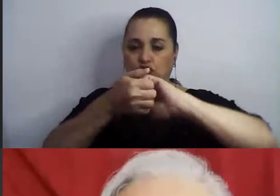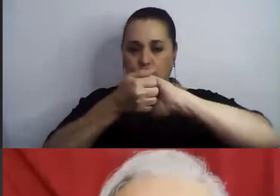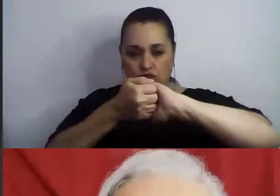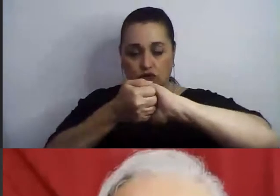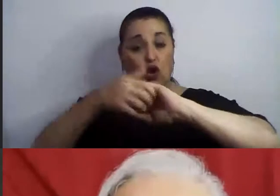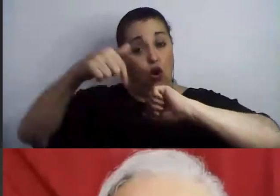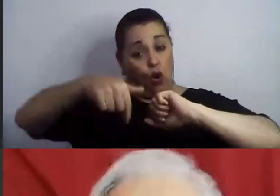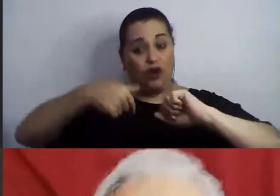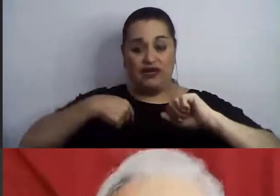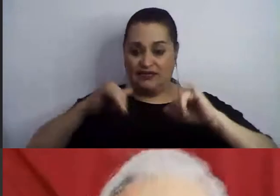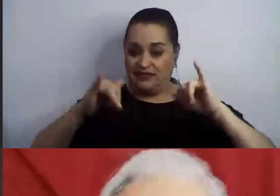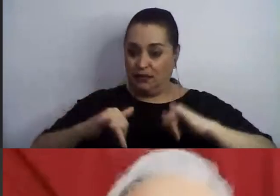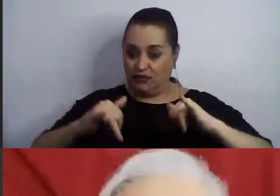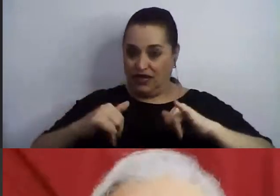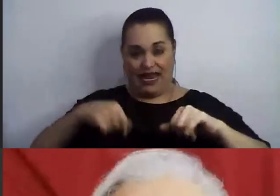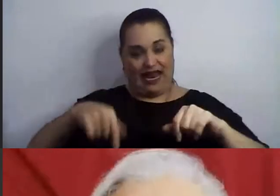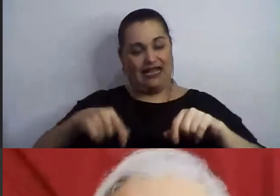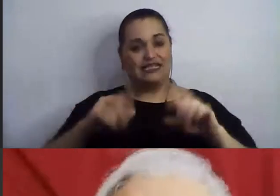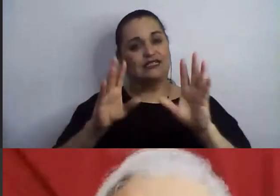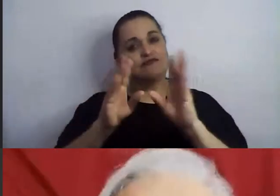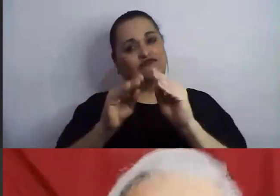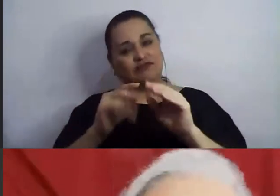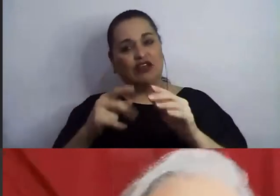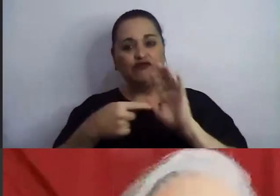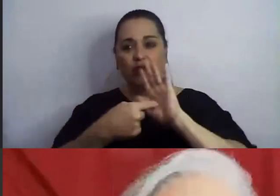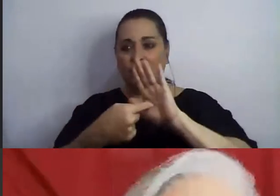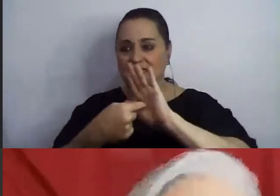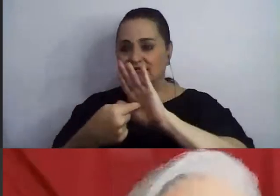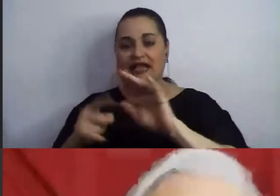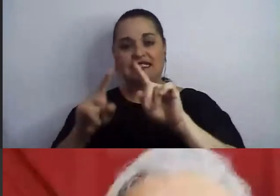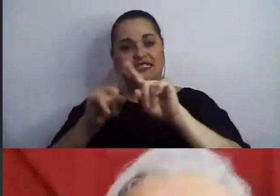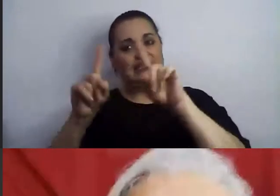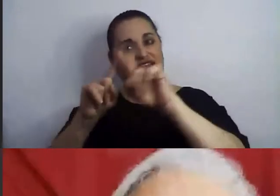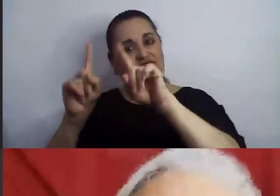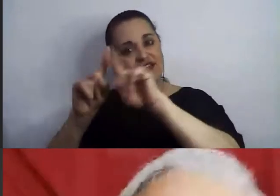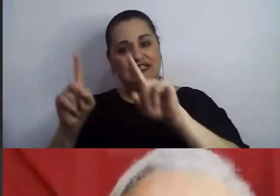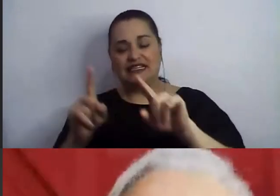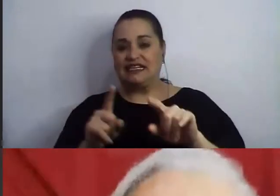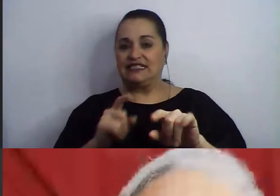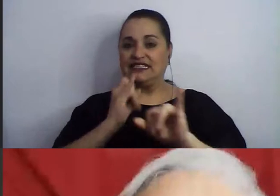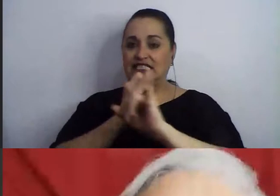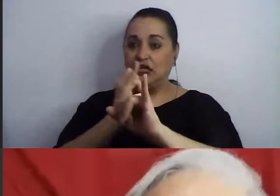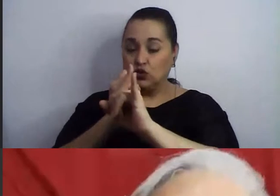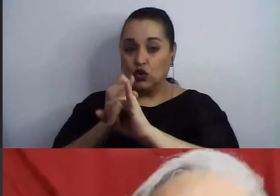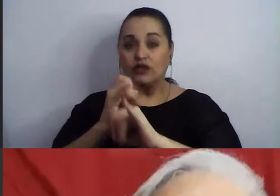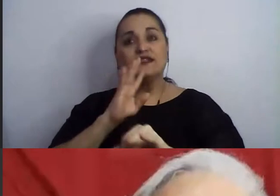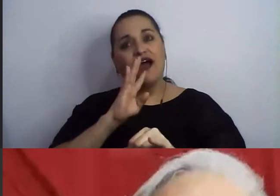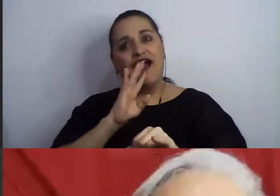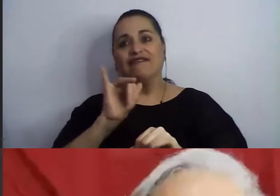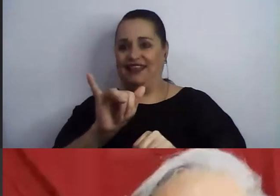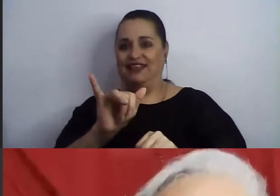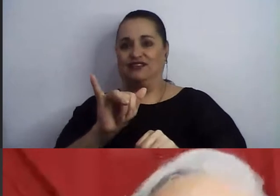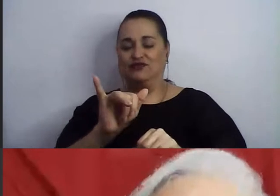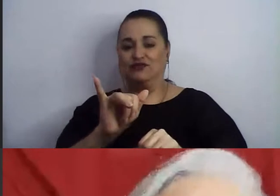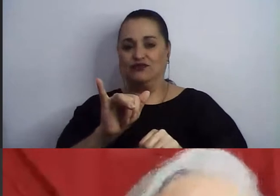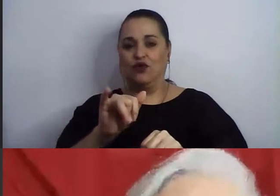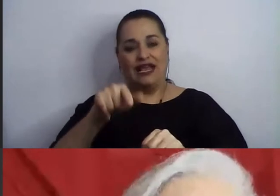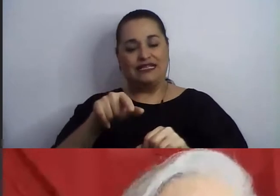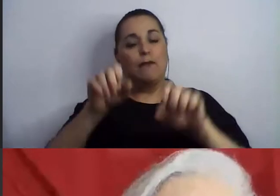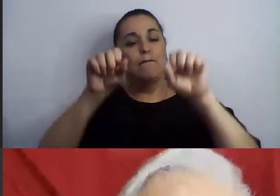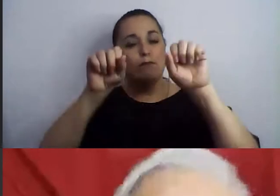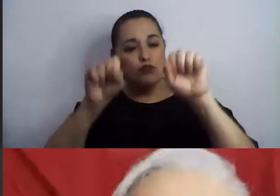estemos aquí en este panel, representantes de las diversas instancias, pues habla de eso, de esa